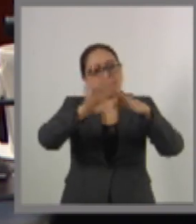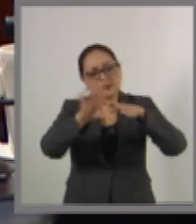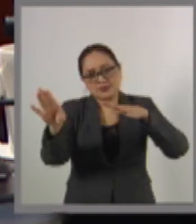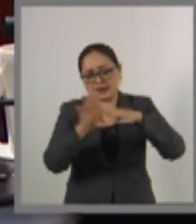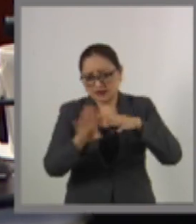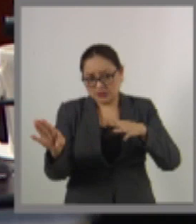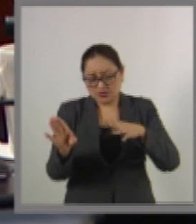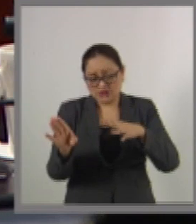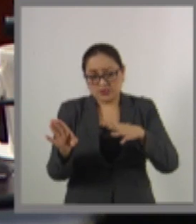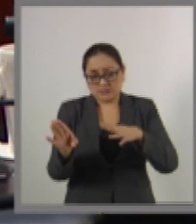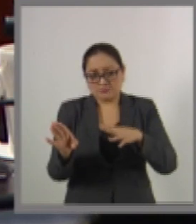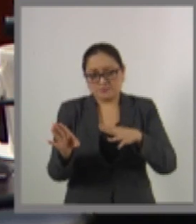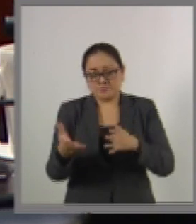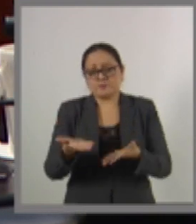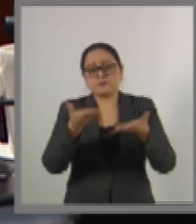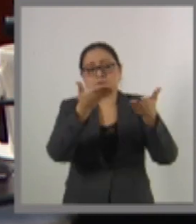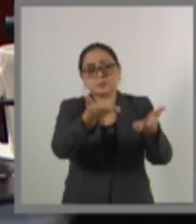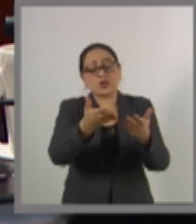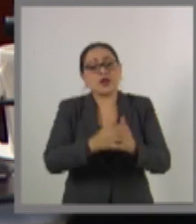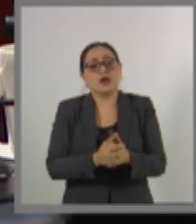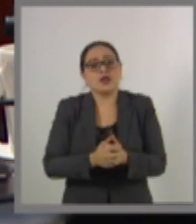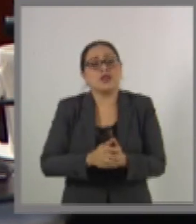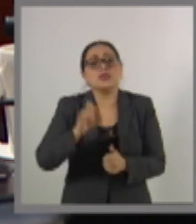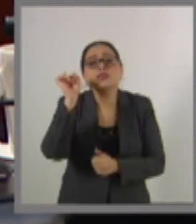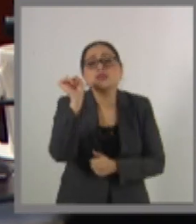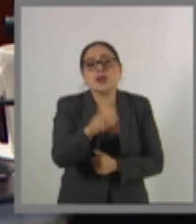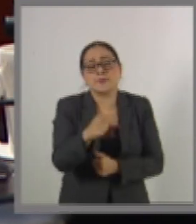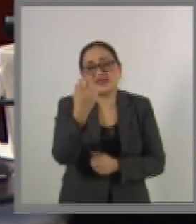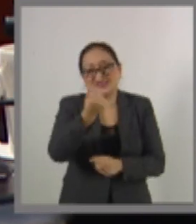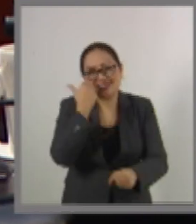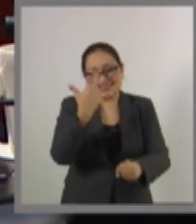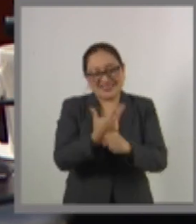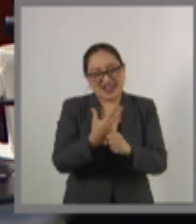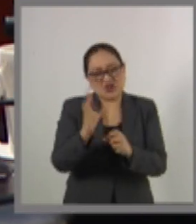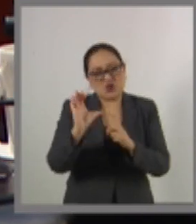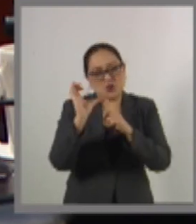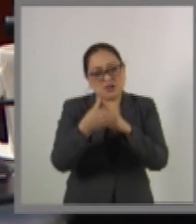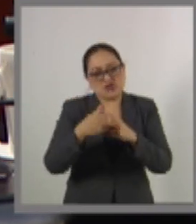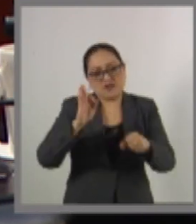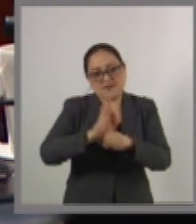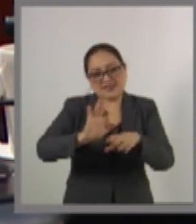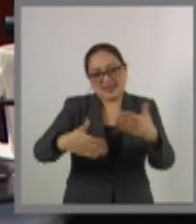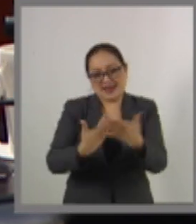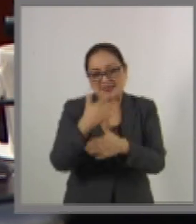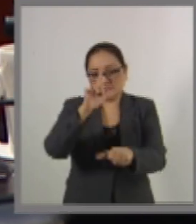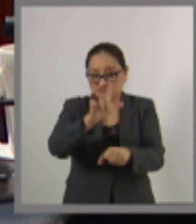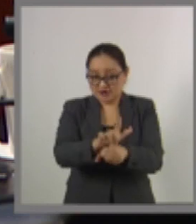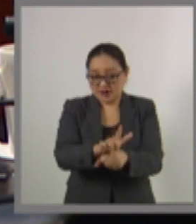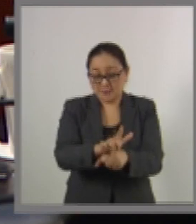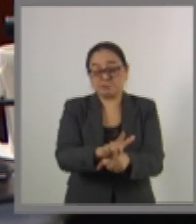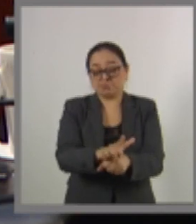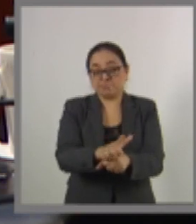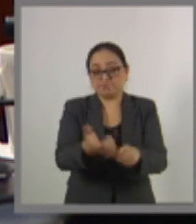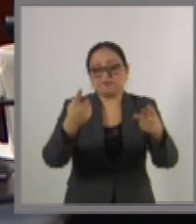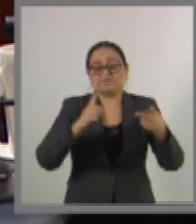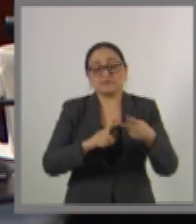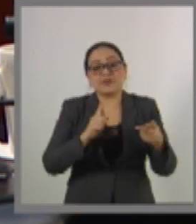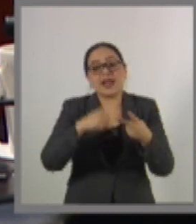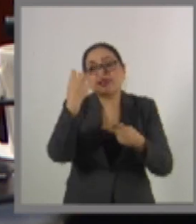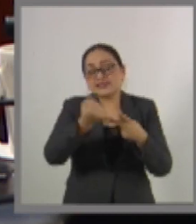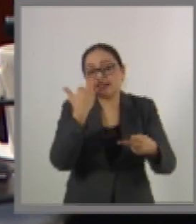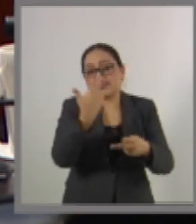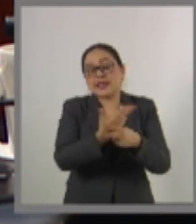Migratorios, como secretario de la Comisión de Defensa Nacional, como